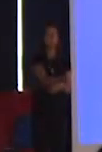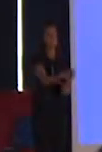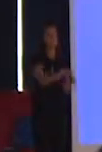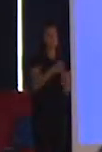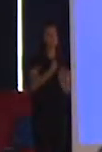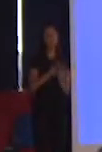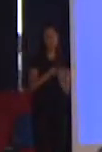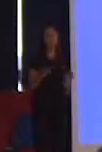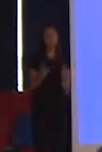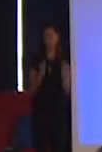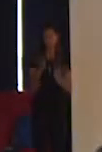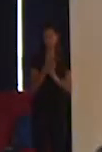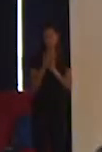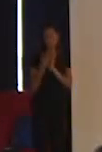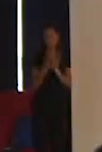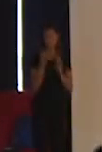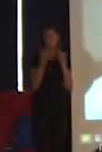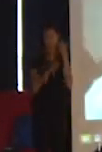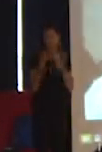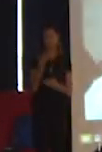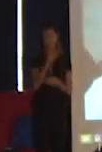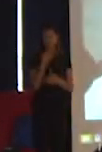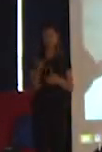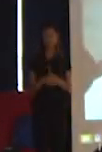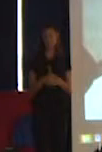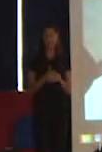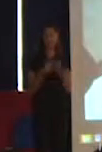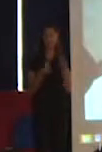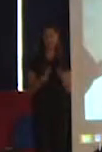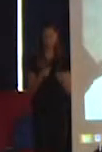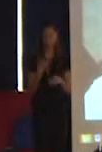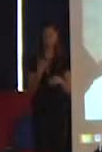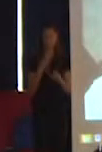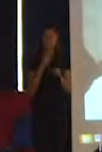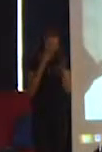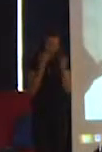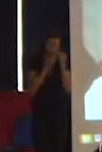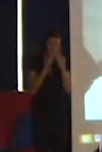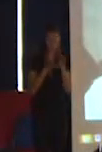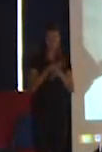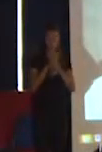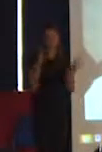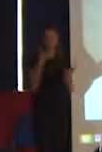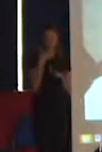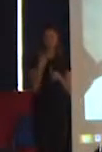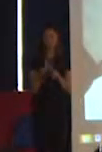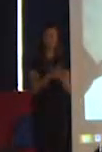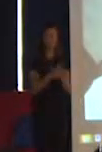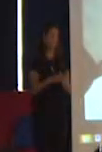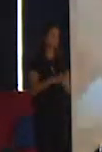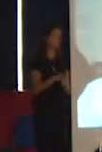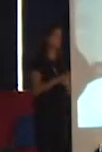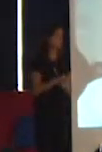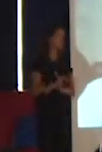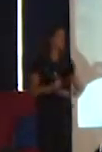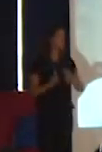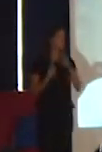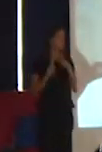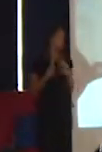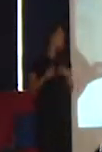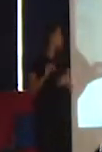tener, digamos, una cuestión más, digamos, con mayor detenimiento en cada uno de los casos. La